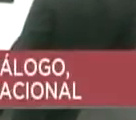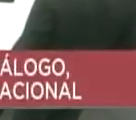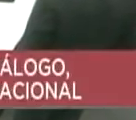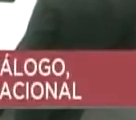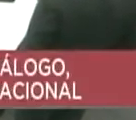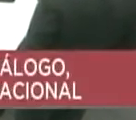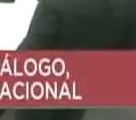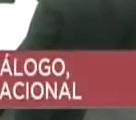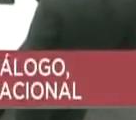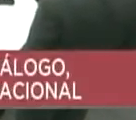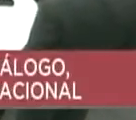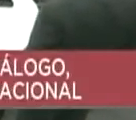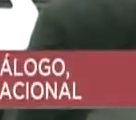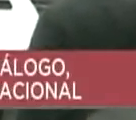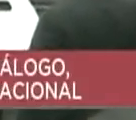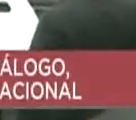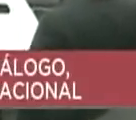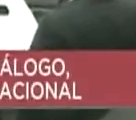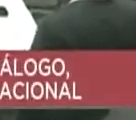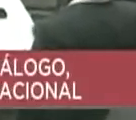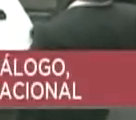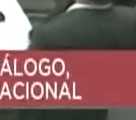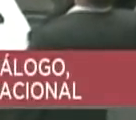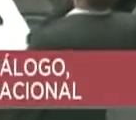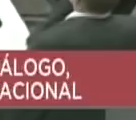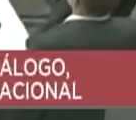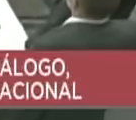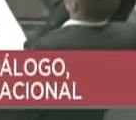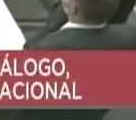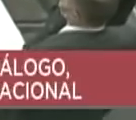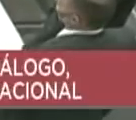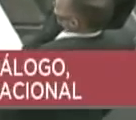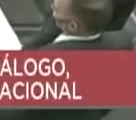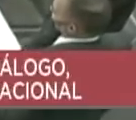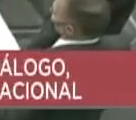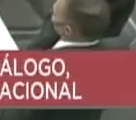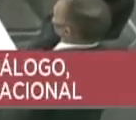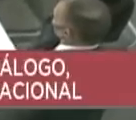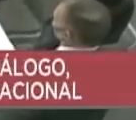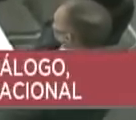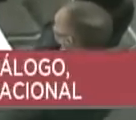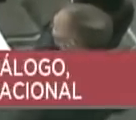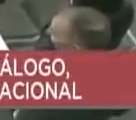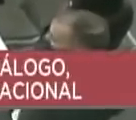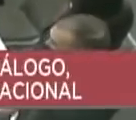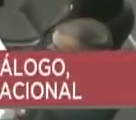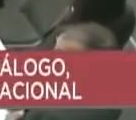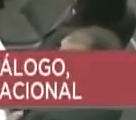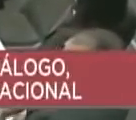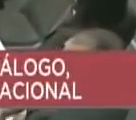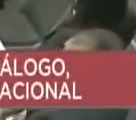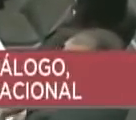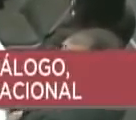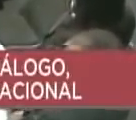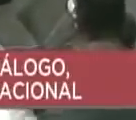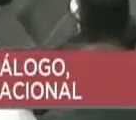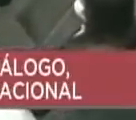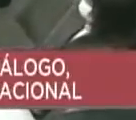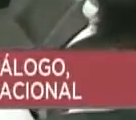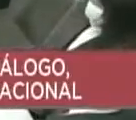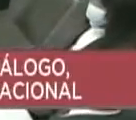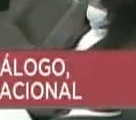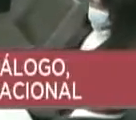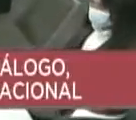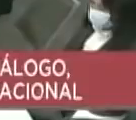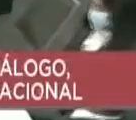el Palacio de Gobierno que lidera el presidente constitucional de la República Bolivariana de Venezuela, Maduro